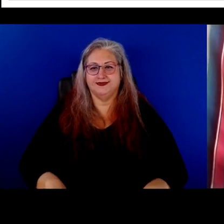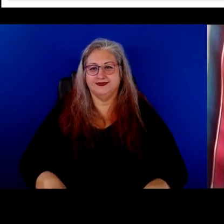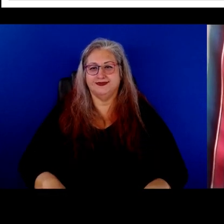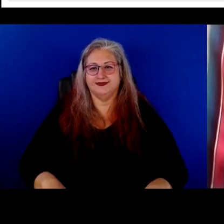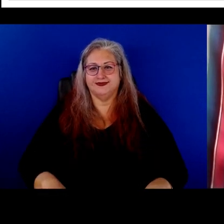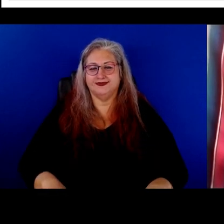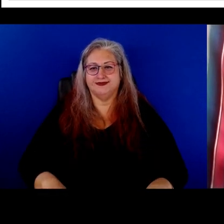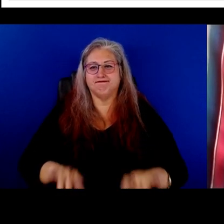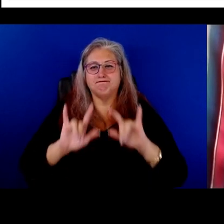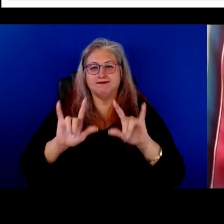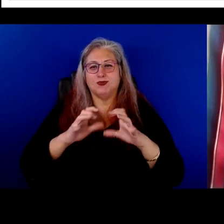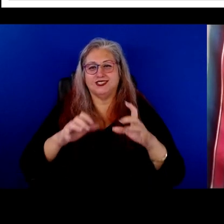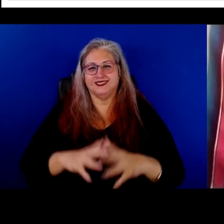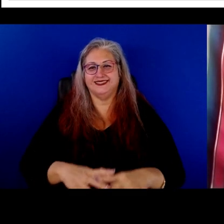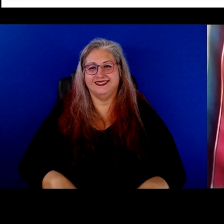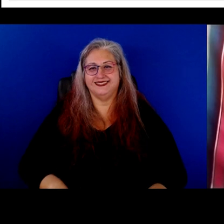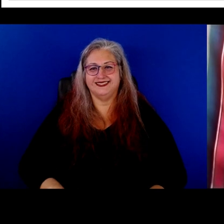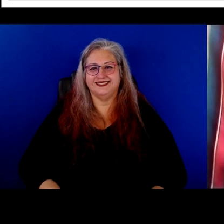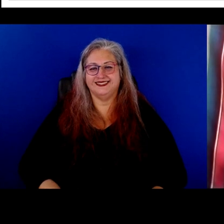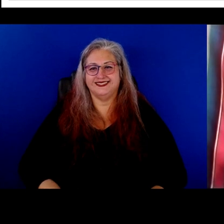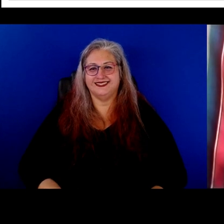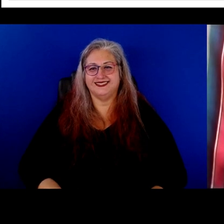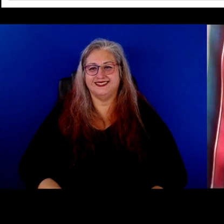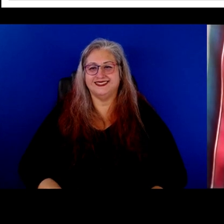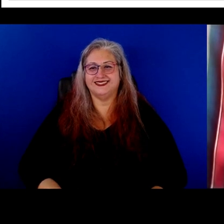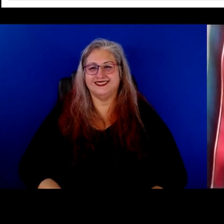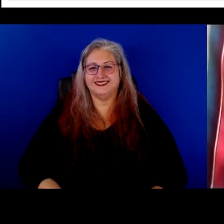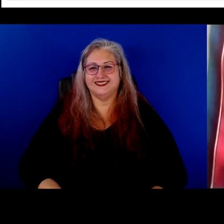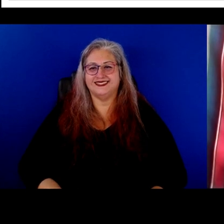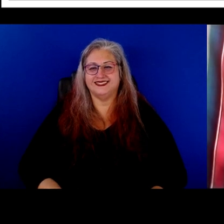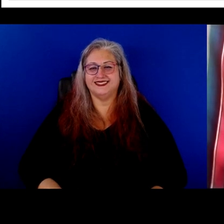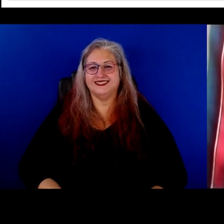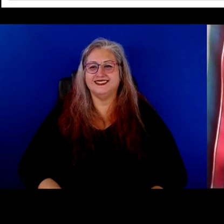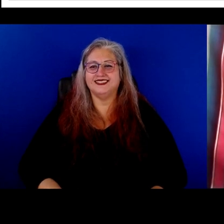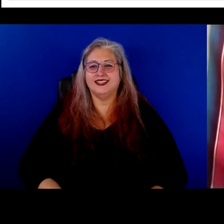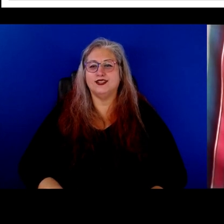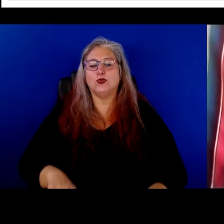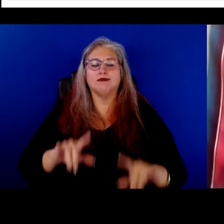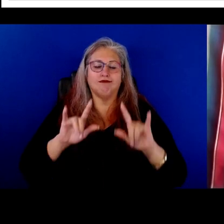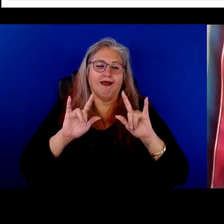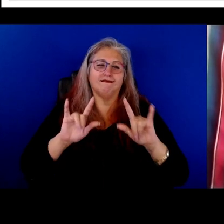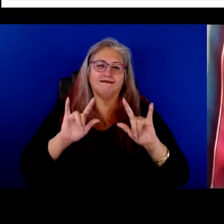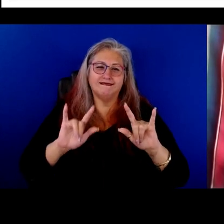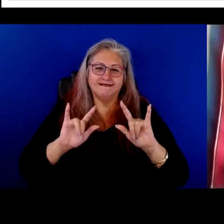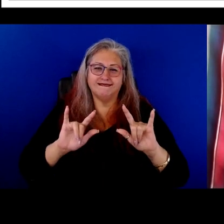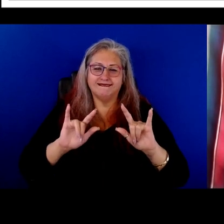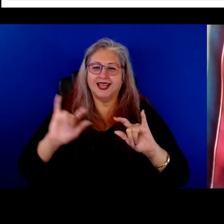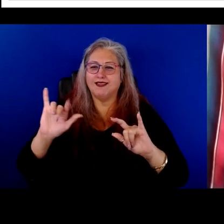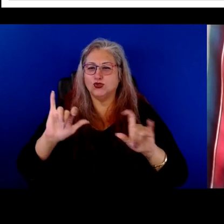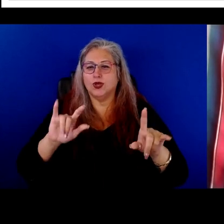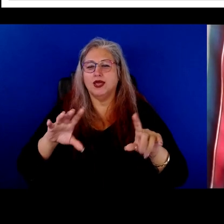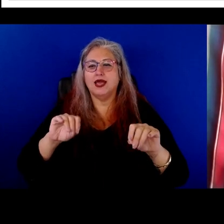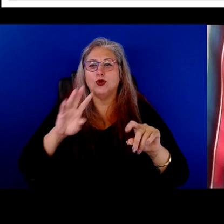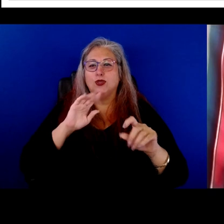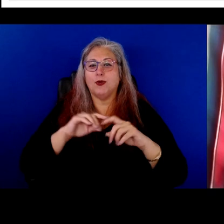Los quiero mucho. Chingos y chingos y chingos. Les queremos un chingo. Love you. Love you too. Speaking